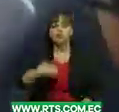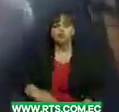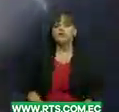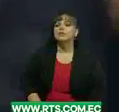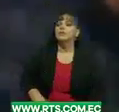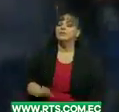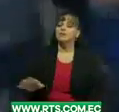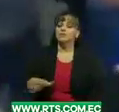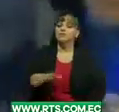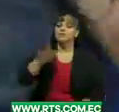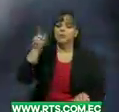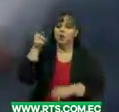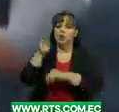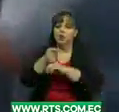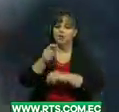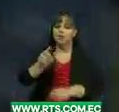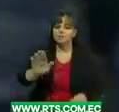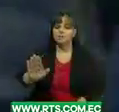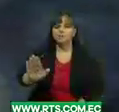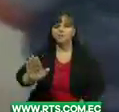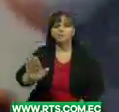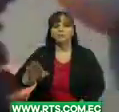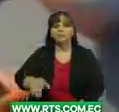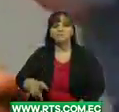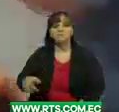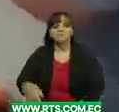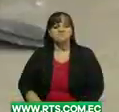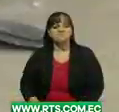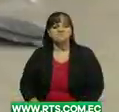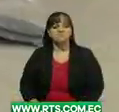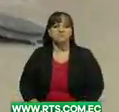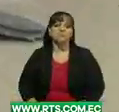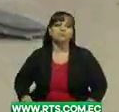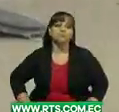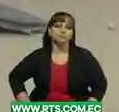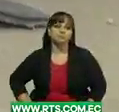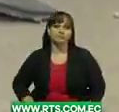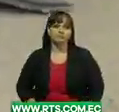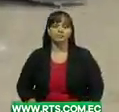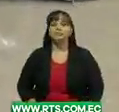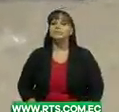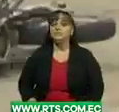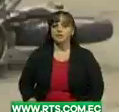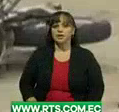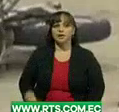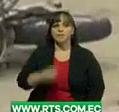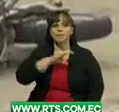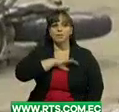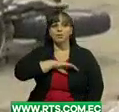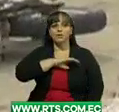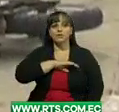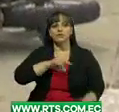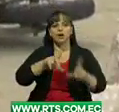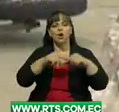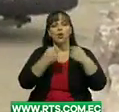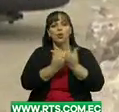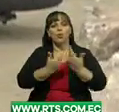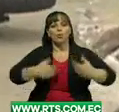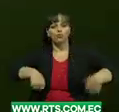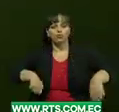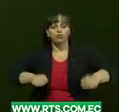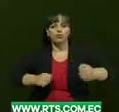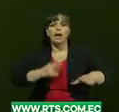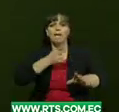El uniformado pertenece al grupo de operaciones motorizadas. Al escuchar la emergencia, este decide unirse a la